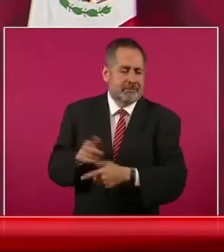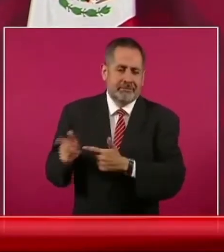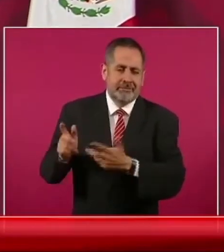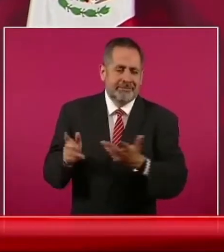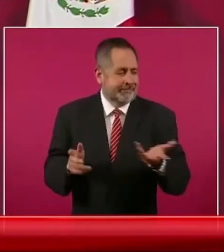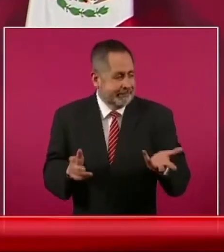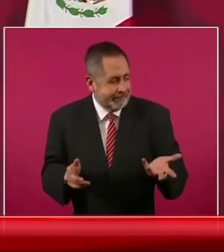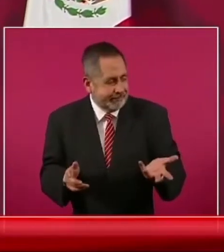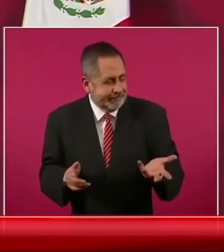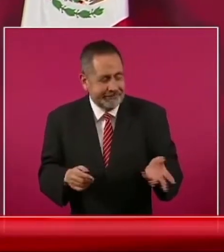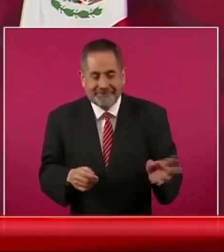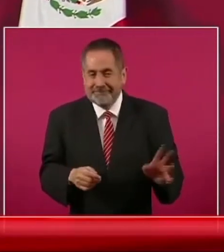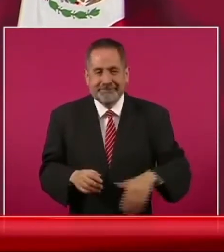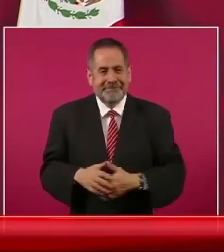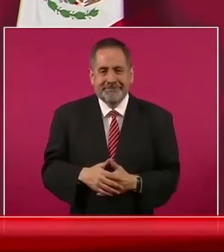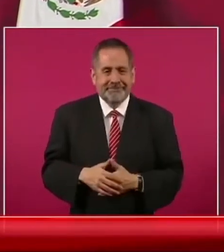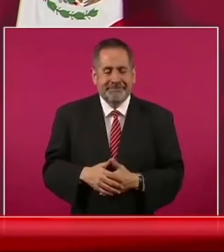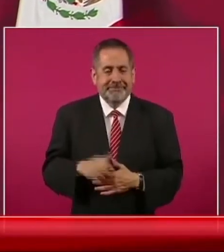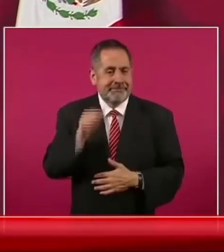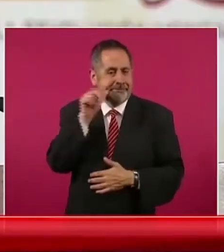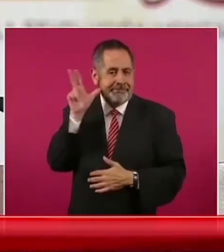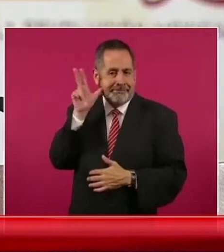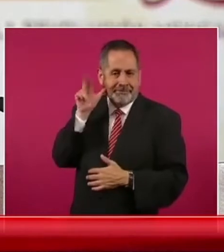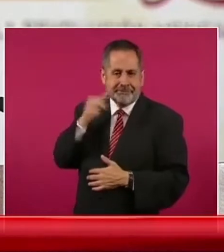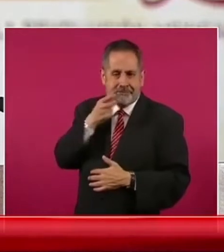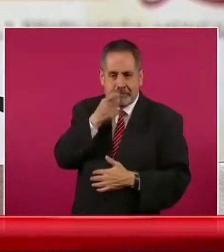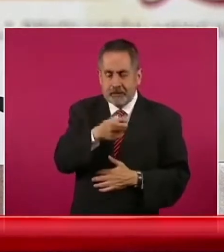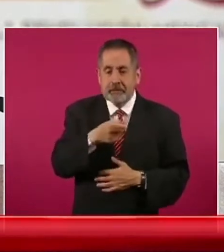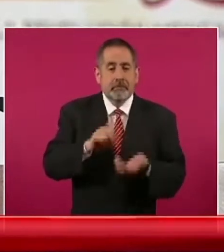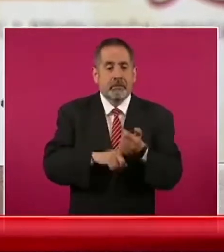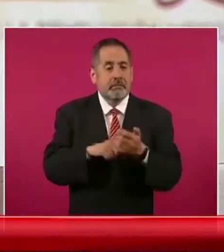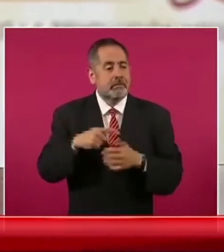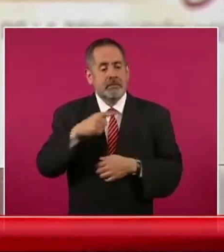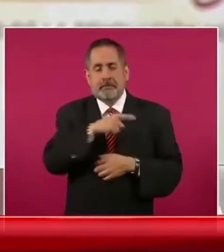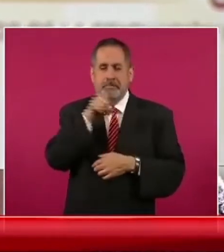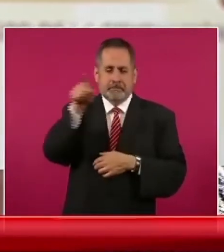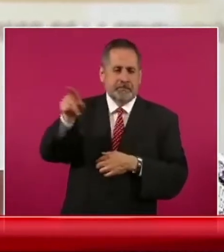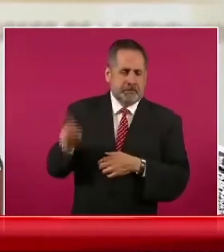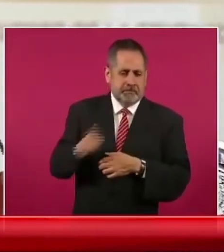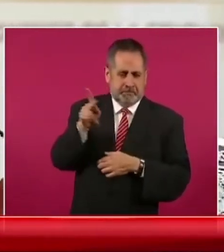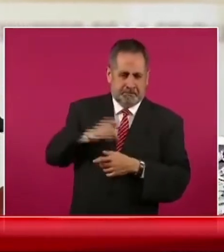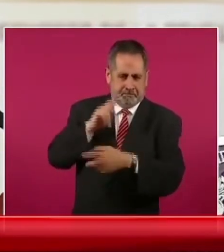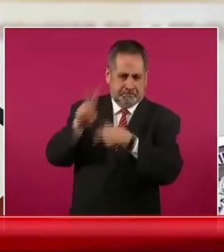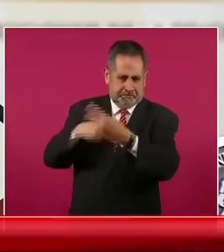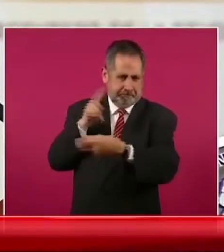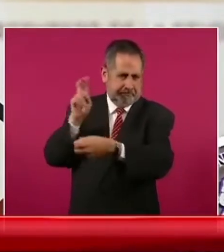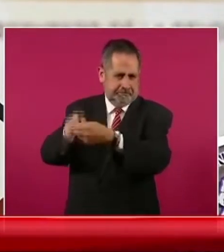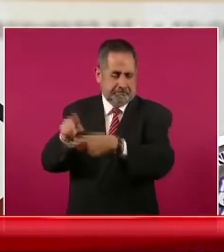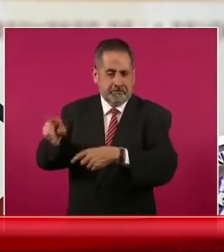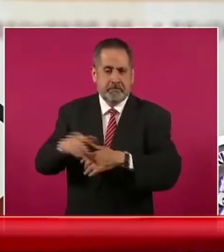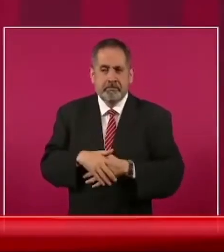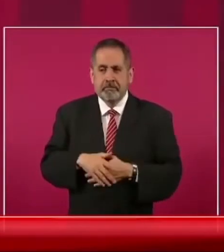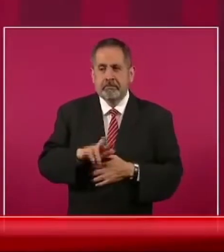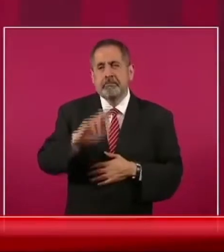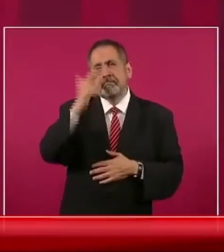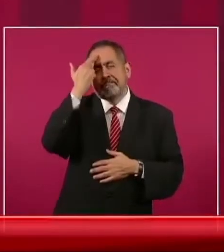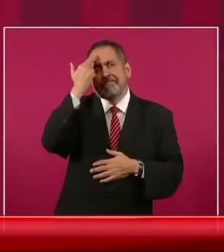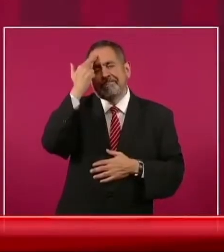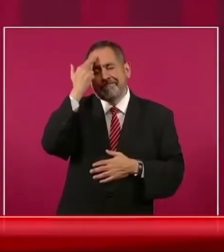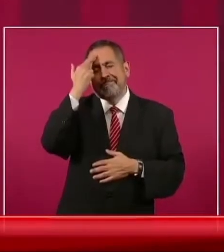que ayer Antier decía yo allá en recordaba